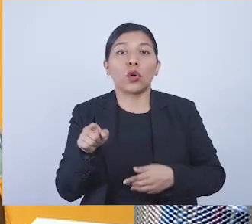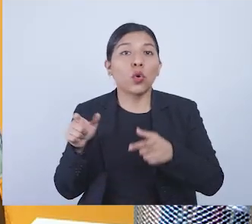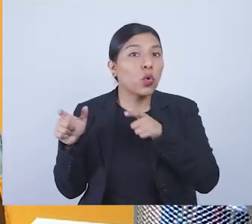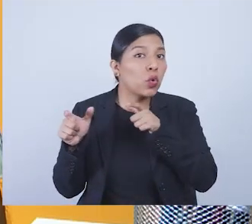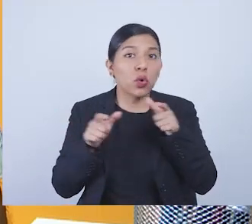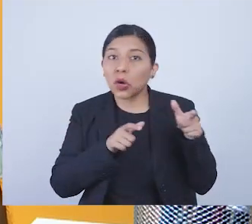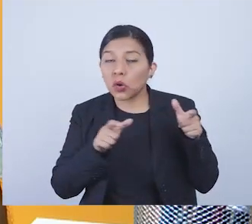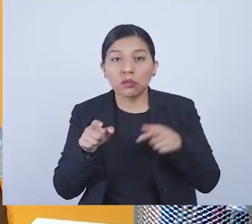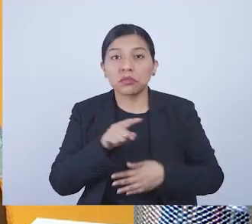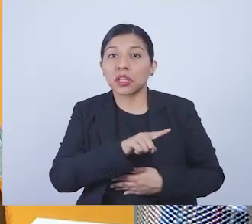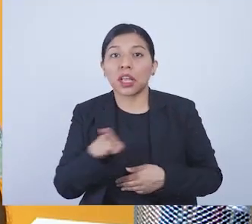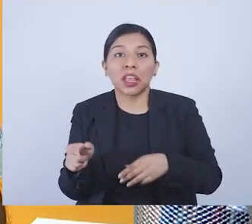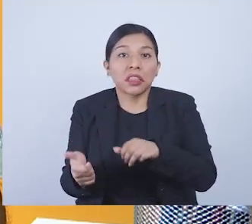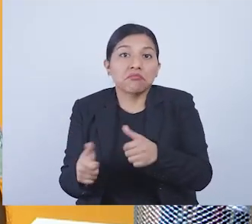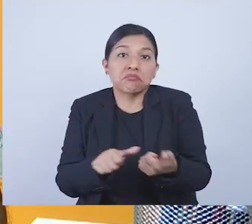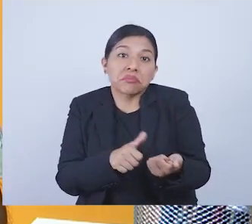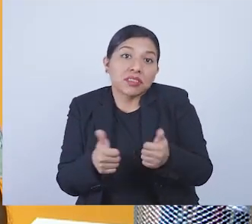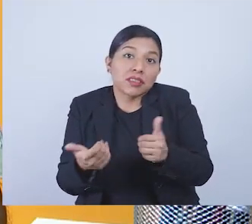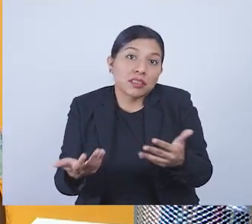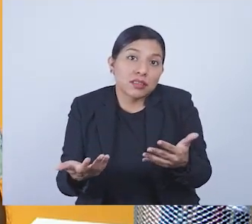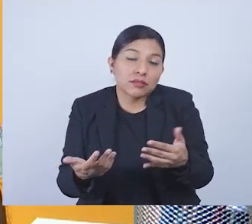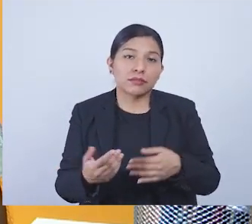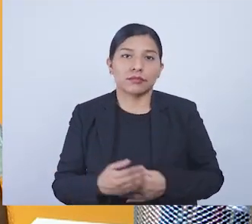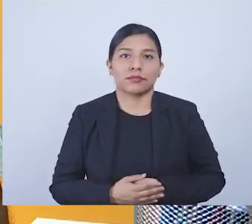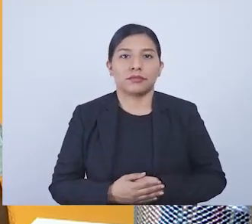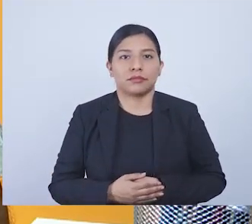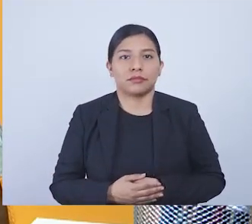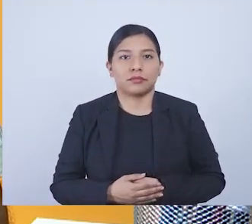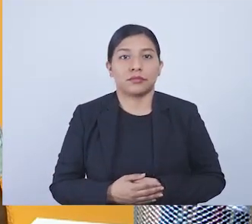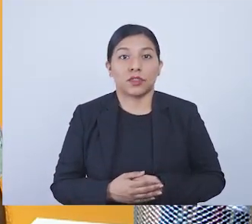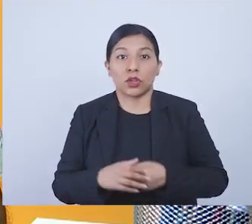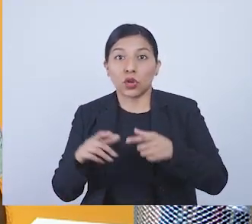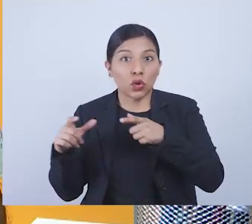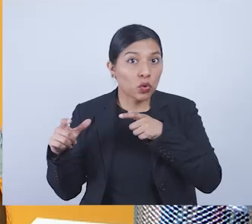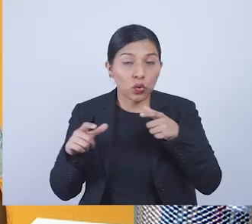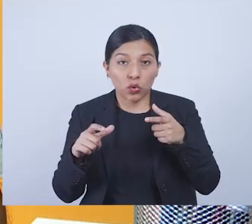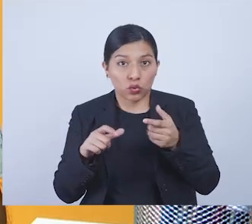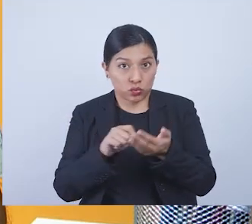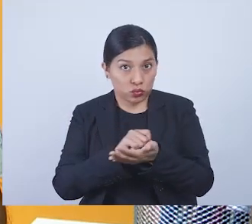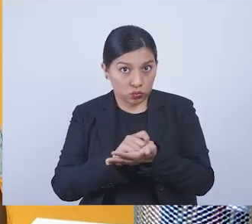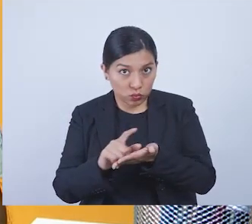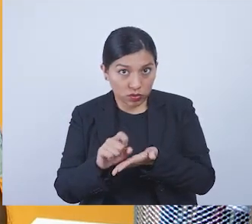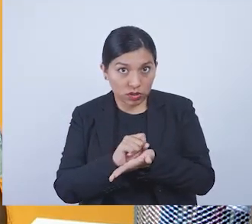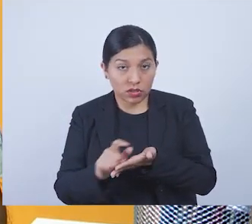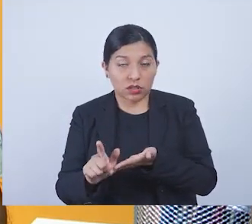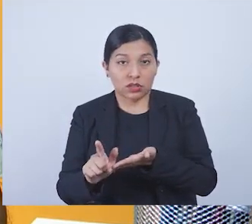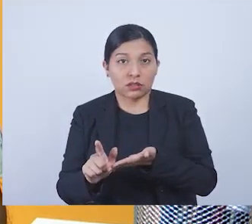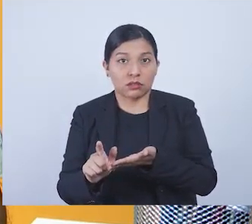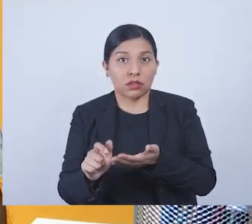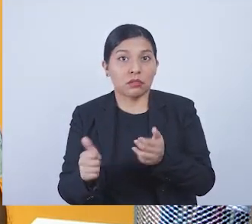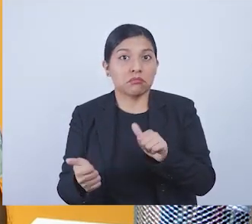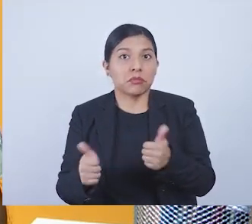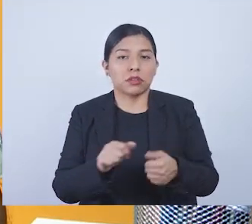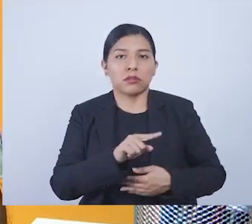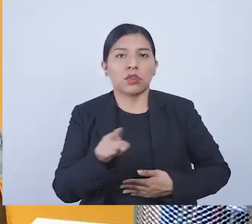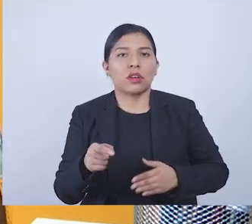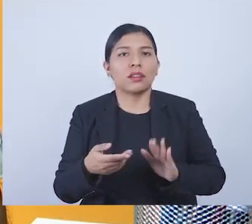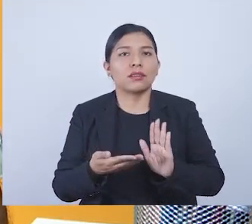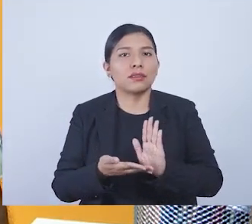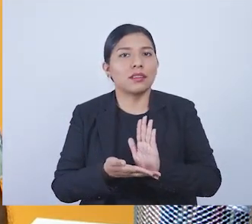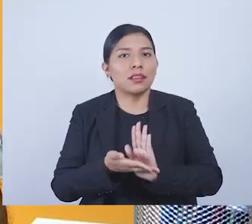esté pasando, no referido a la edad escolar. Pero la edad escolar tiene que ver en lo que tiene que tener como